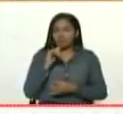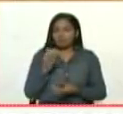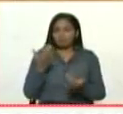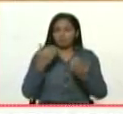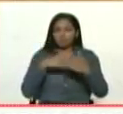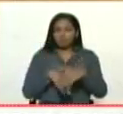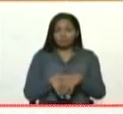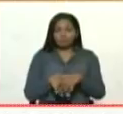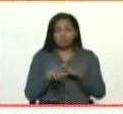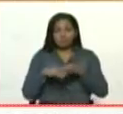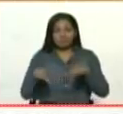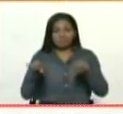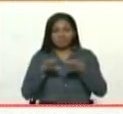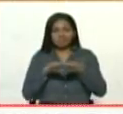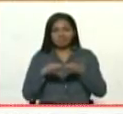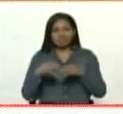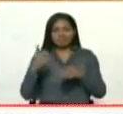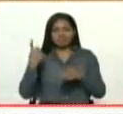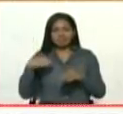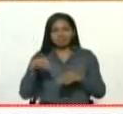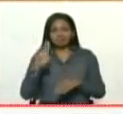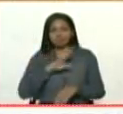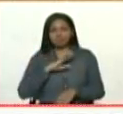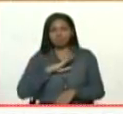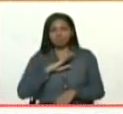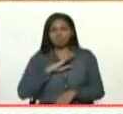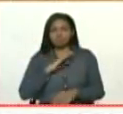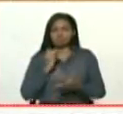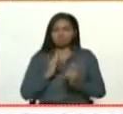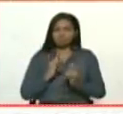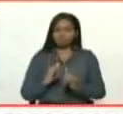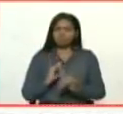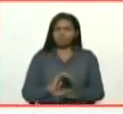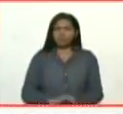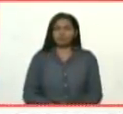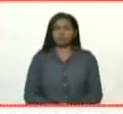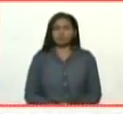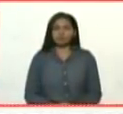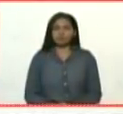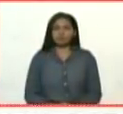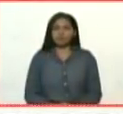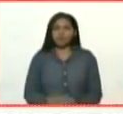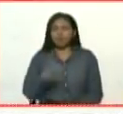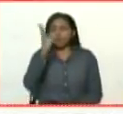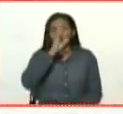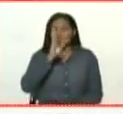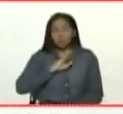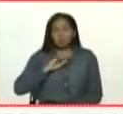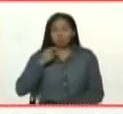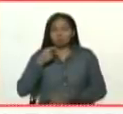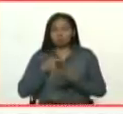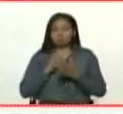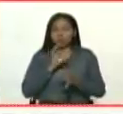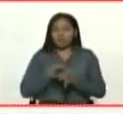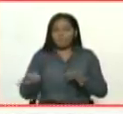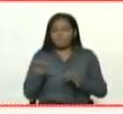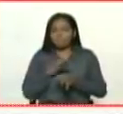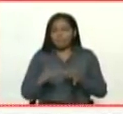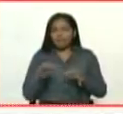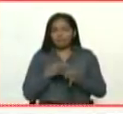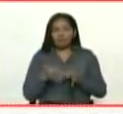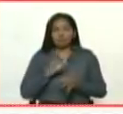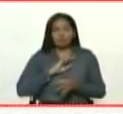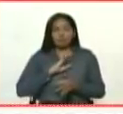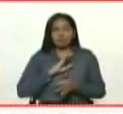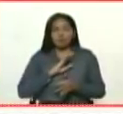integrarse y tener su wallet, es que lo llaman así, su cuenta bancaria en el petro, su cuenta bancaria de